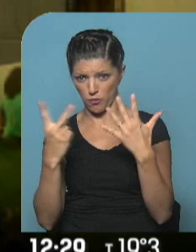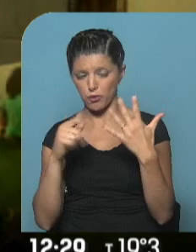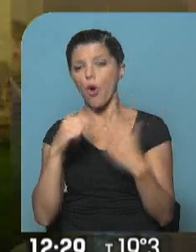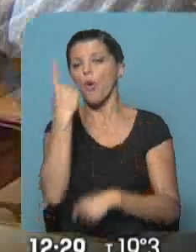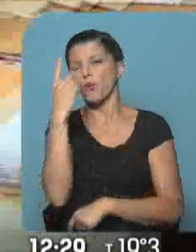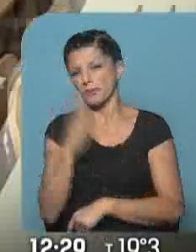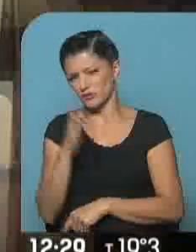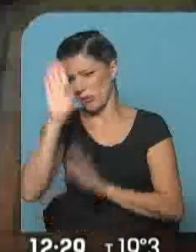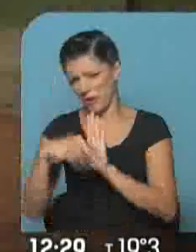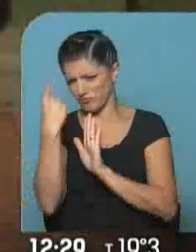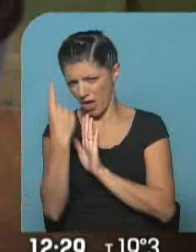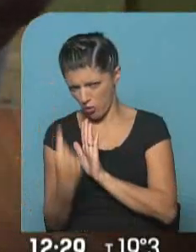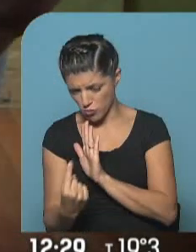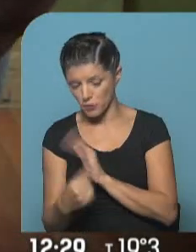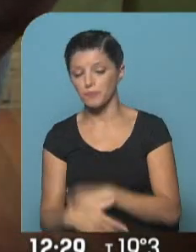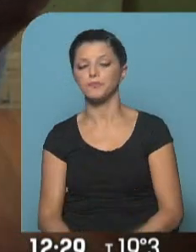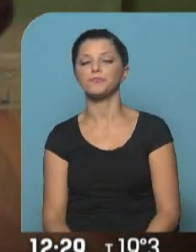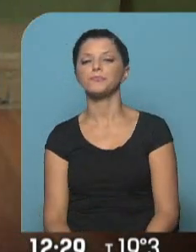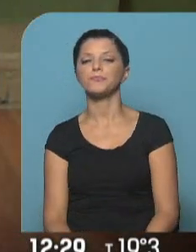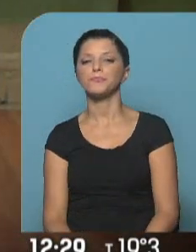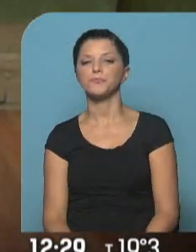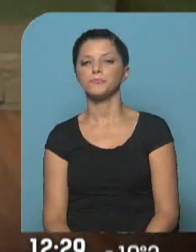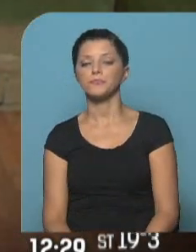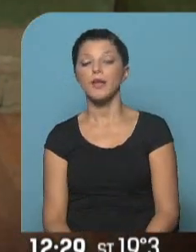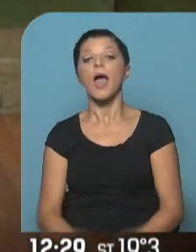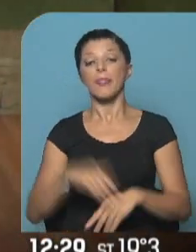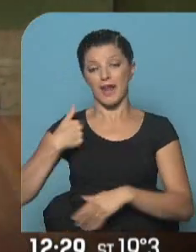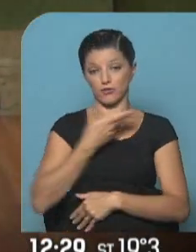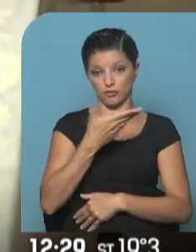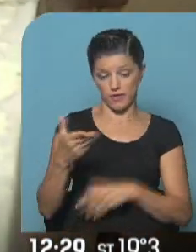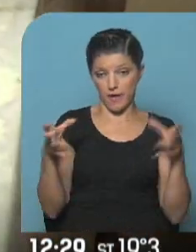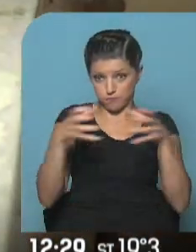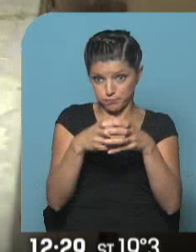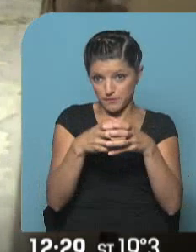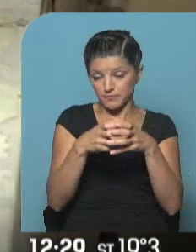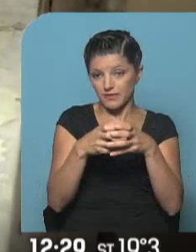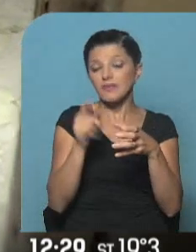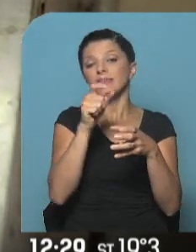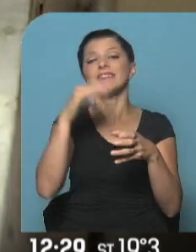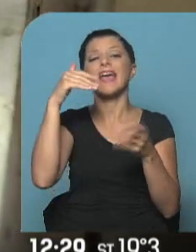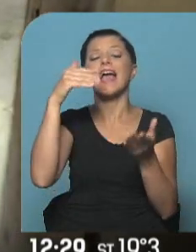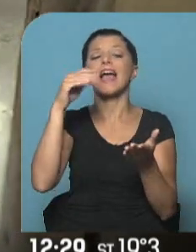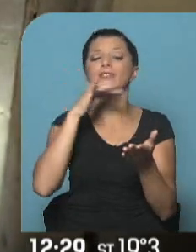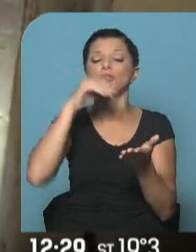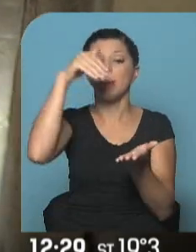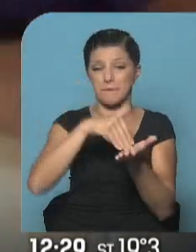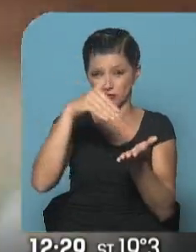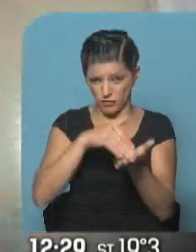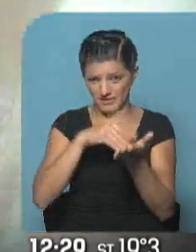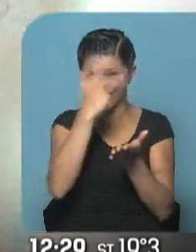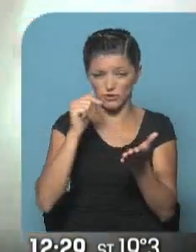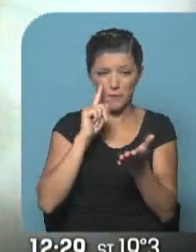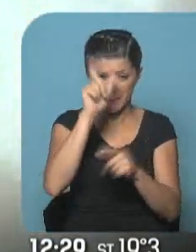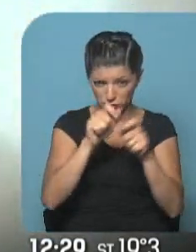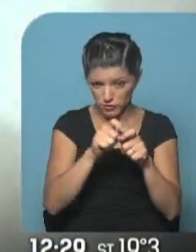uno. Con una participación de apenas el 46% sobre un total de 14.300.000 electores, las